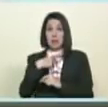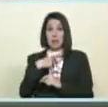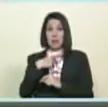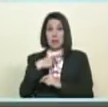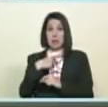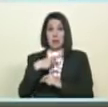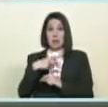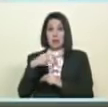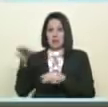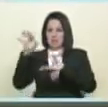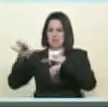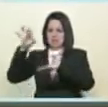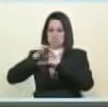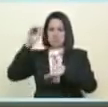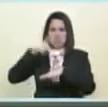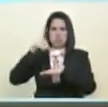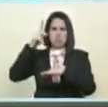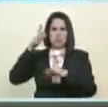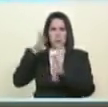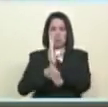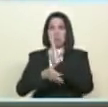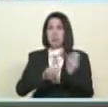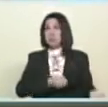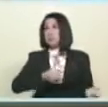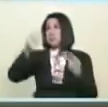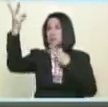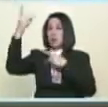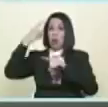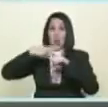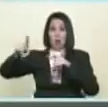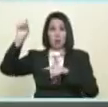el paludismo para mandarlas hacia el sur.